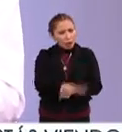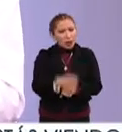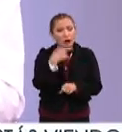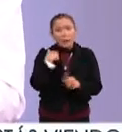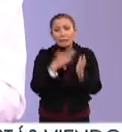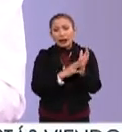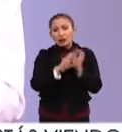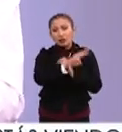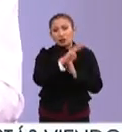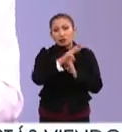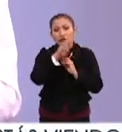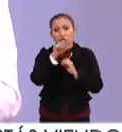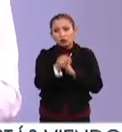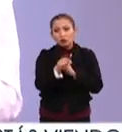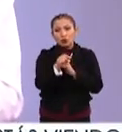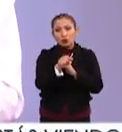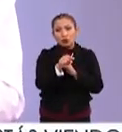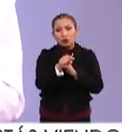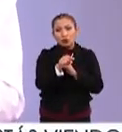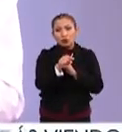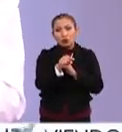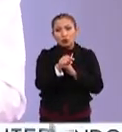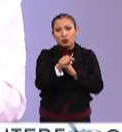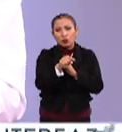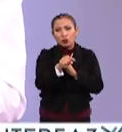en la página